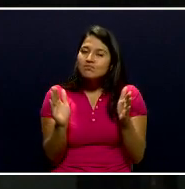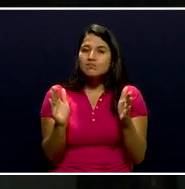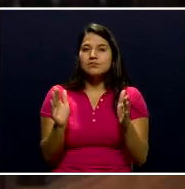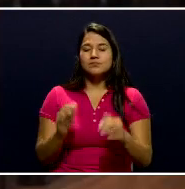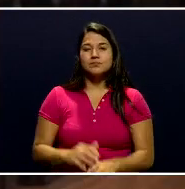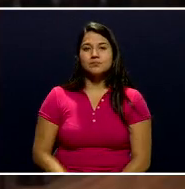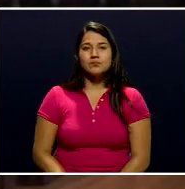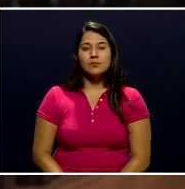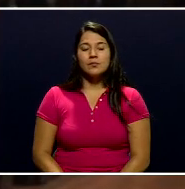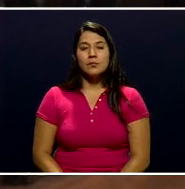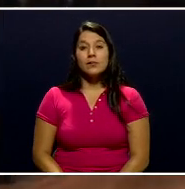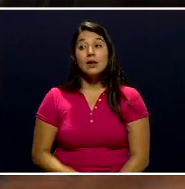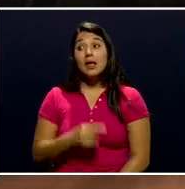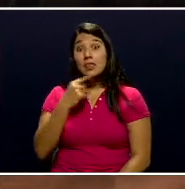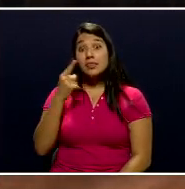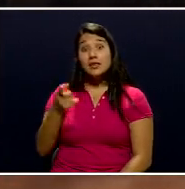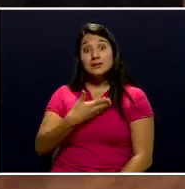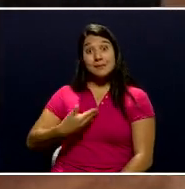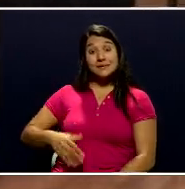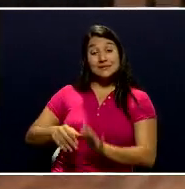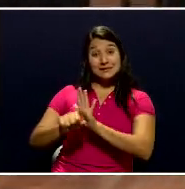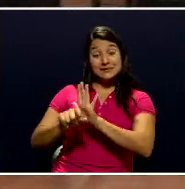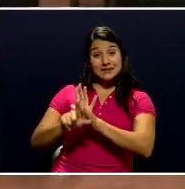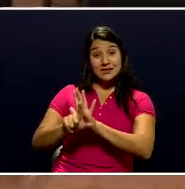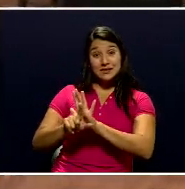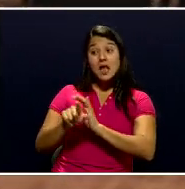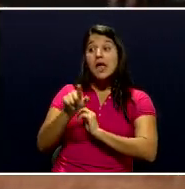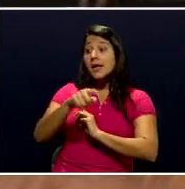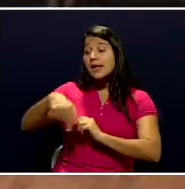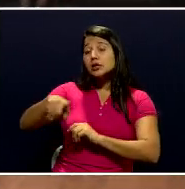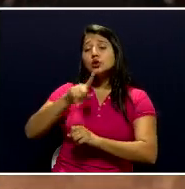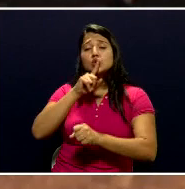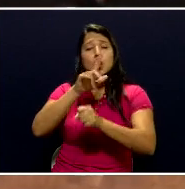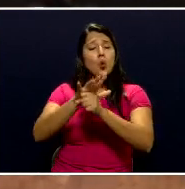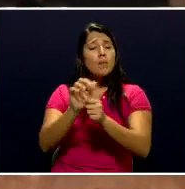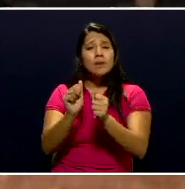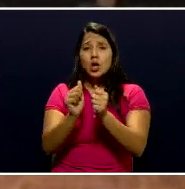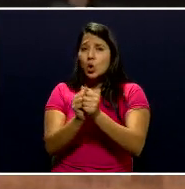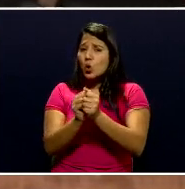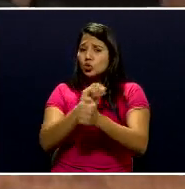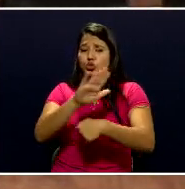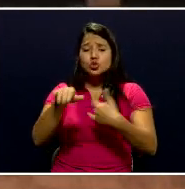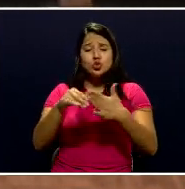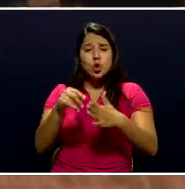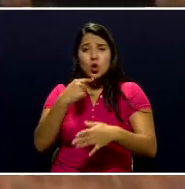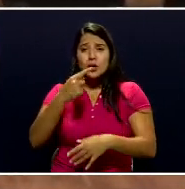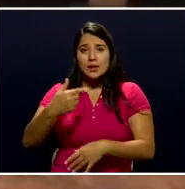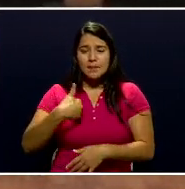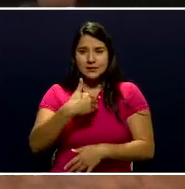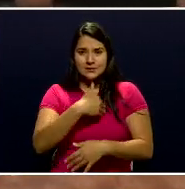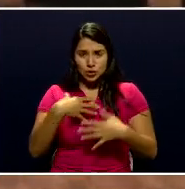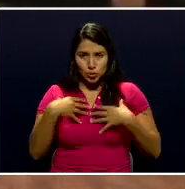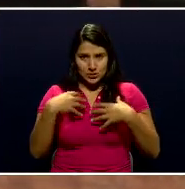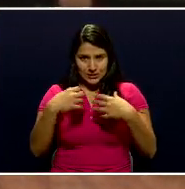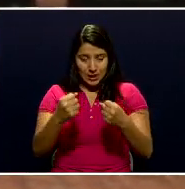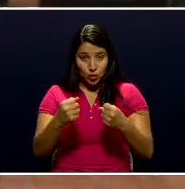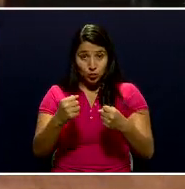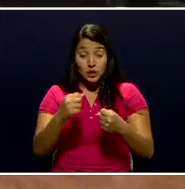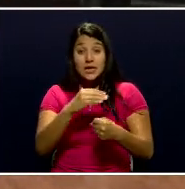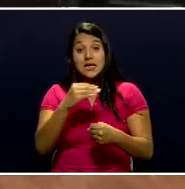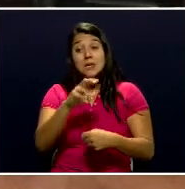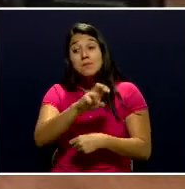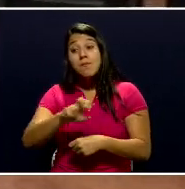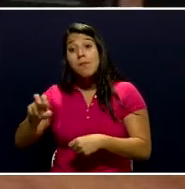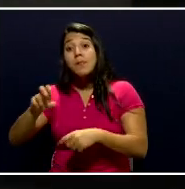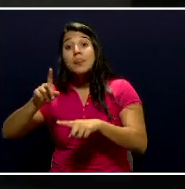instalar. Benavides señaló que dentro del Congreso se cumple con los protocolos que ordena el Ministerio de Salud y que el traslado dependería de una